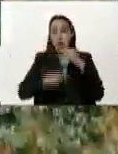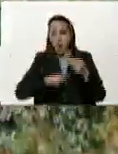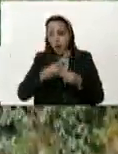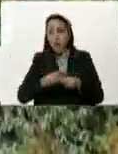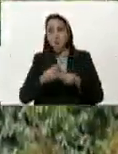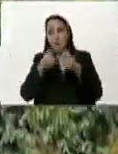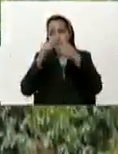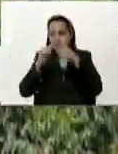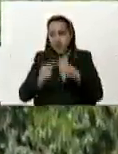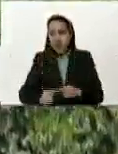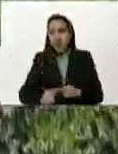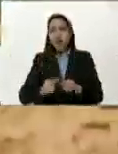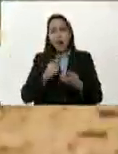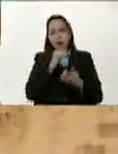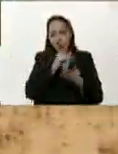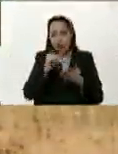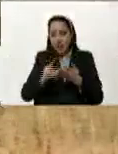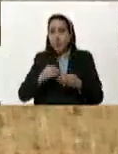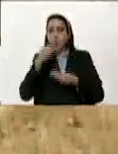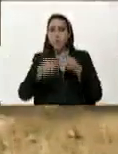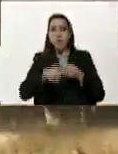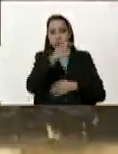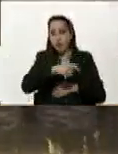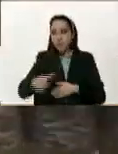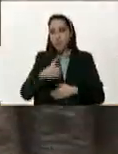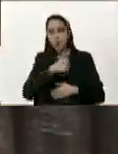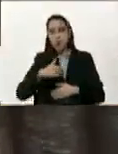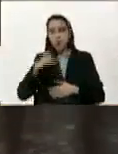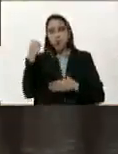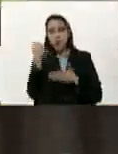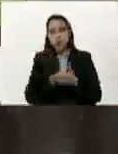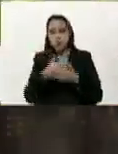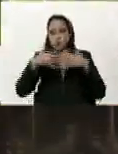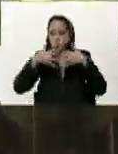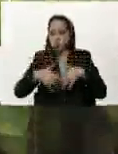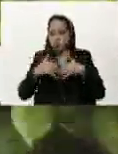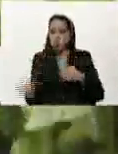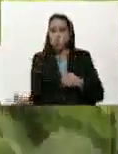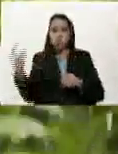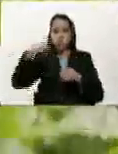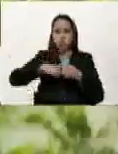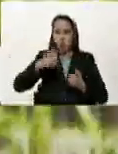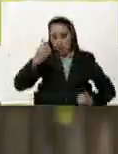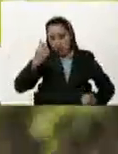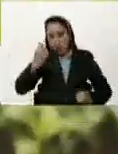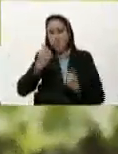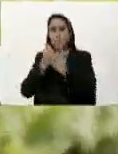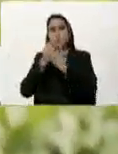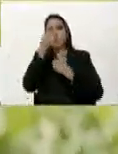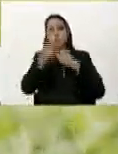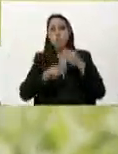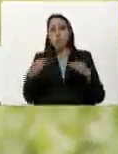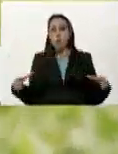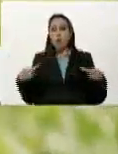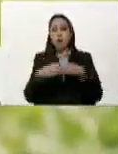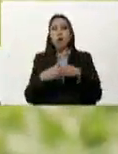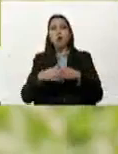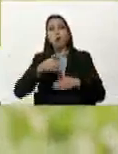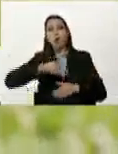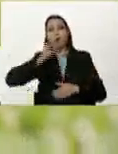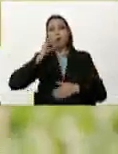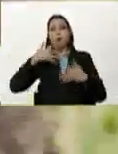registro de aquellos productores que quieren y seguir luchando con nuestra apoyo con la corporación venezolana del café